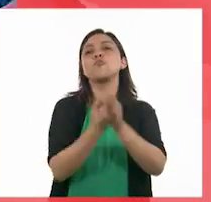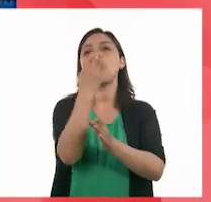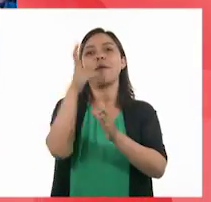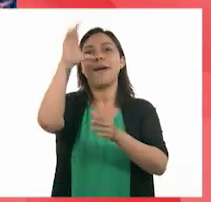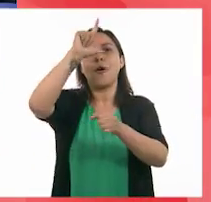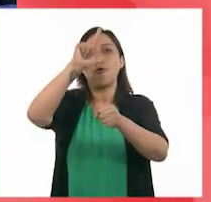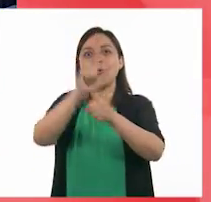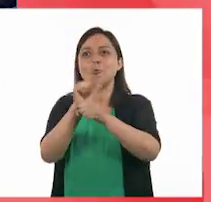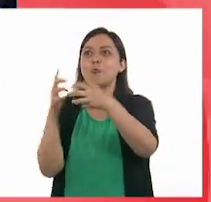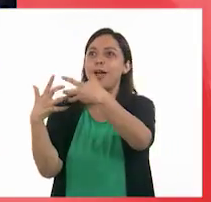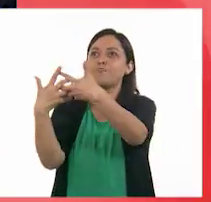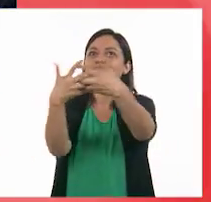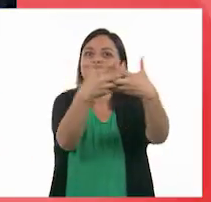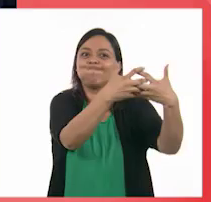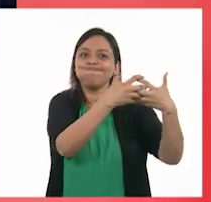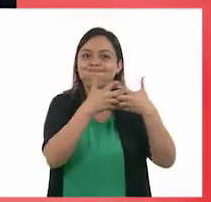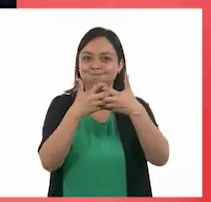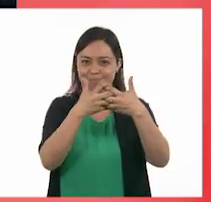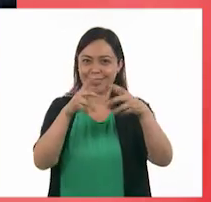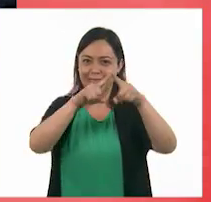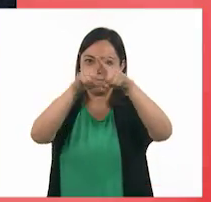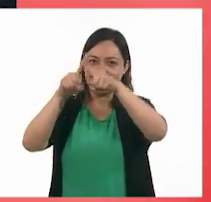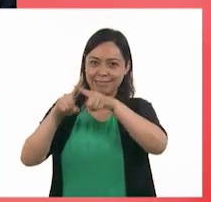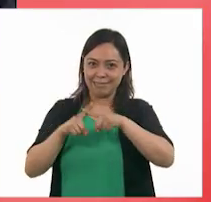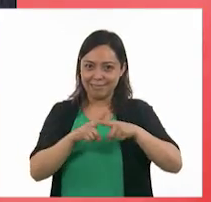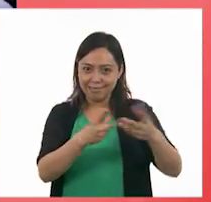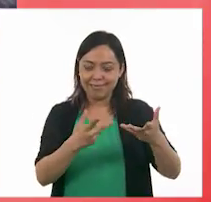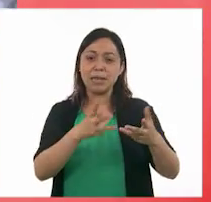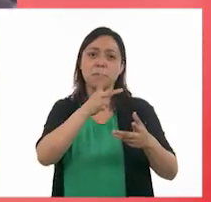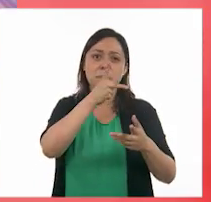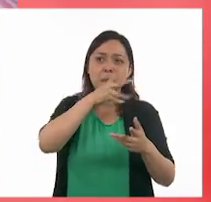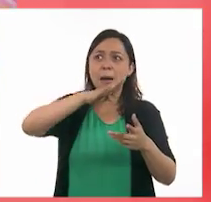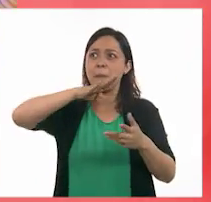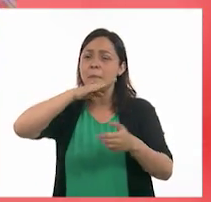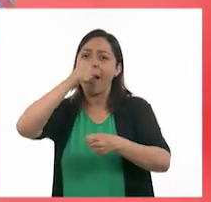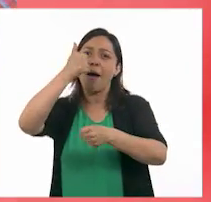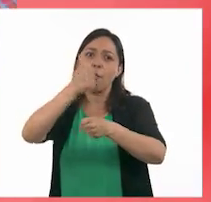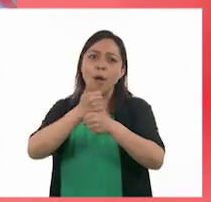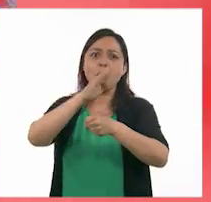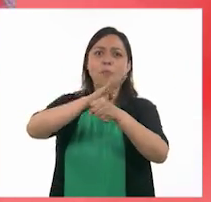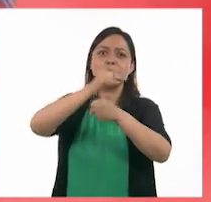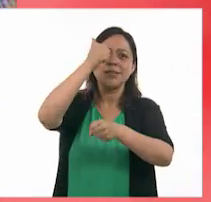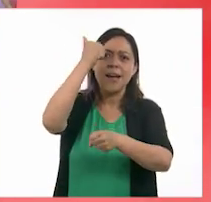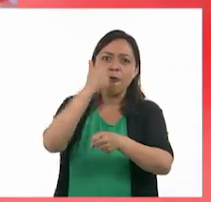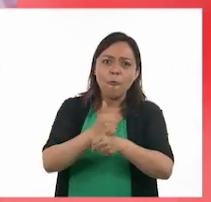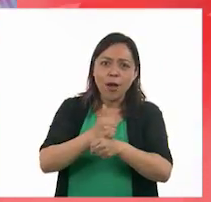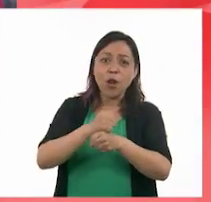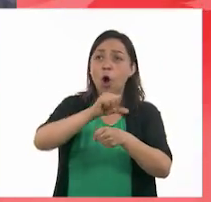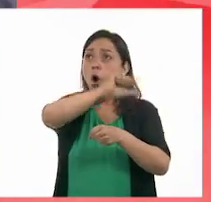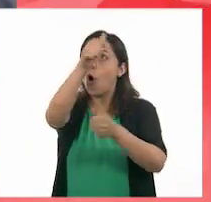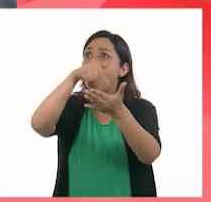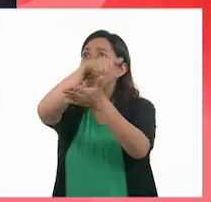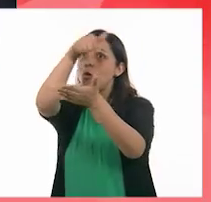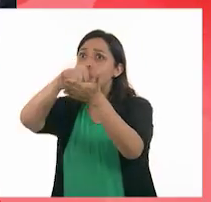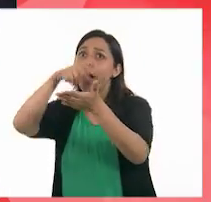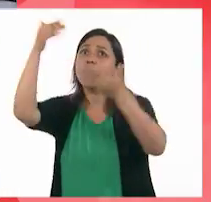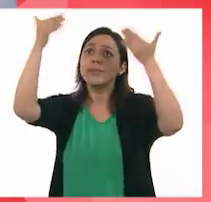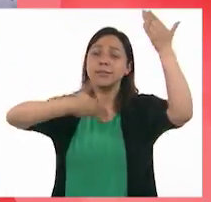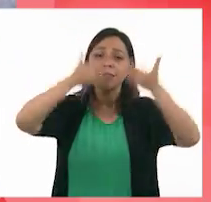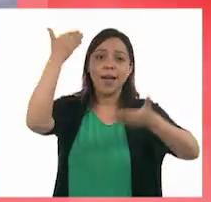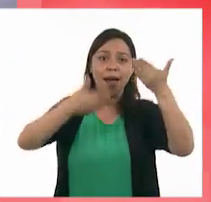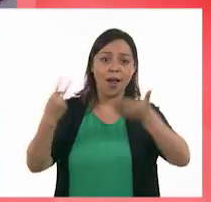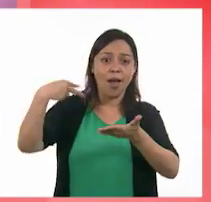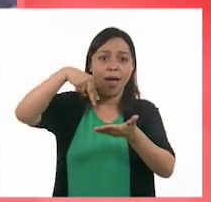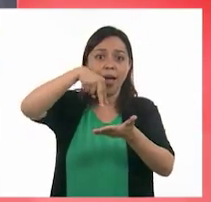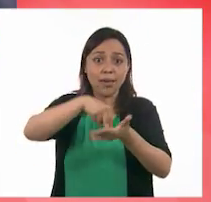Todos somos inmigrantes. Nuestros padres, nuestros abuelos o bisabuelos vinieron de otra parte. Y es que la